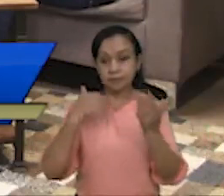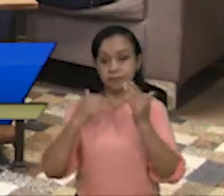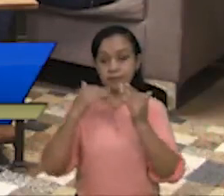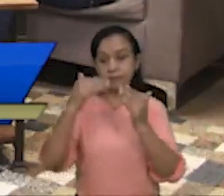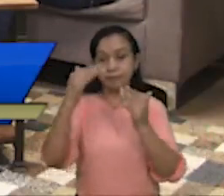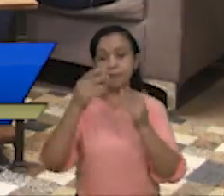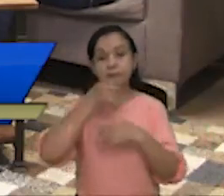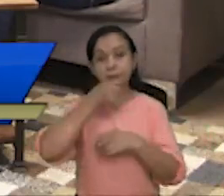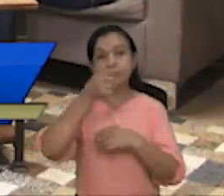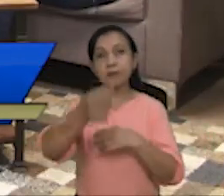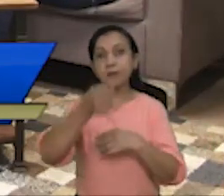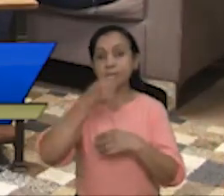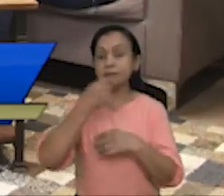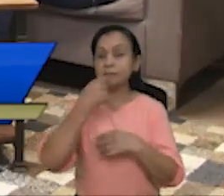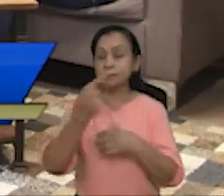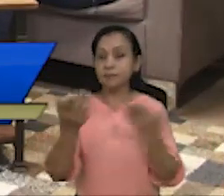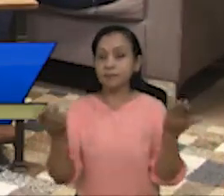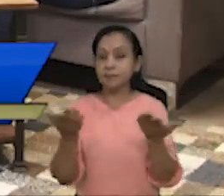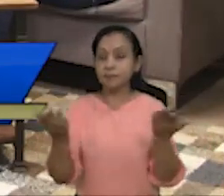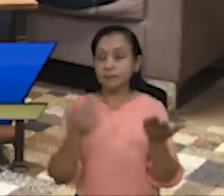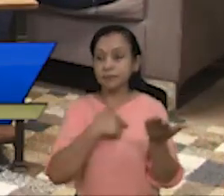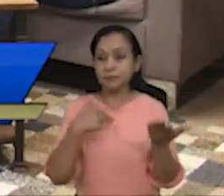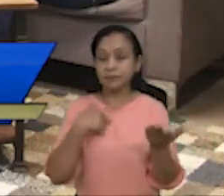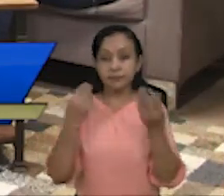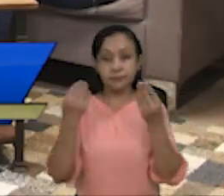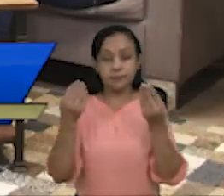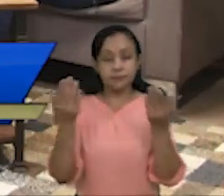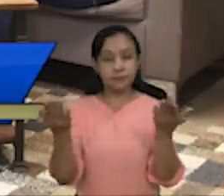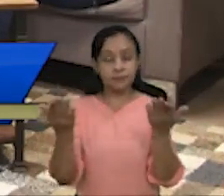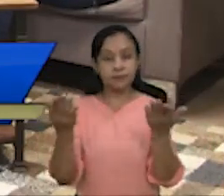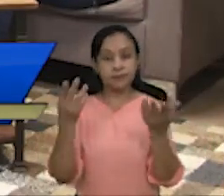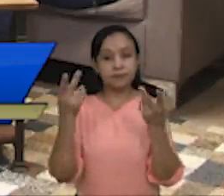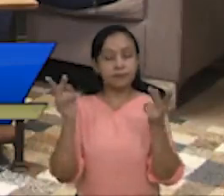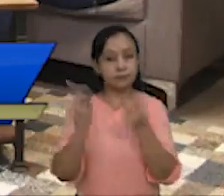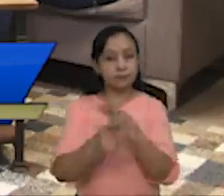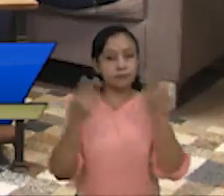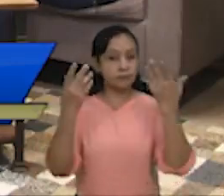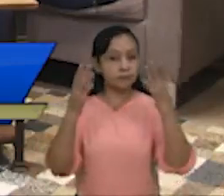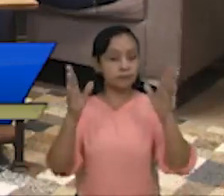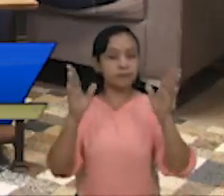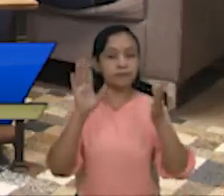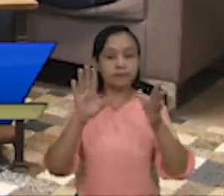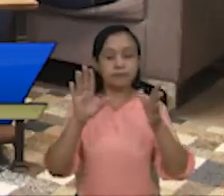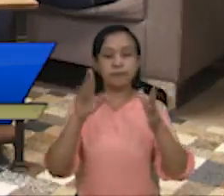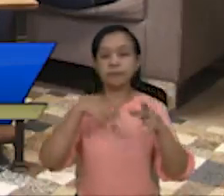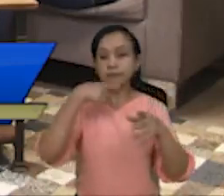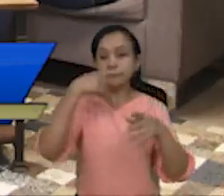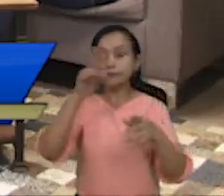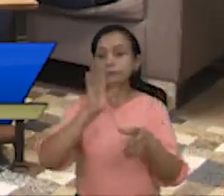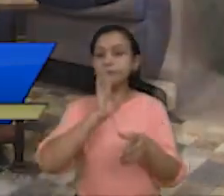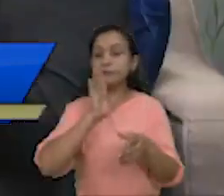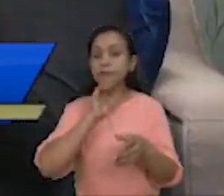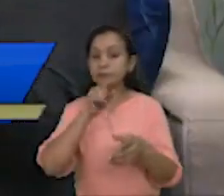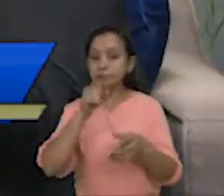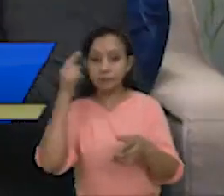relato periodístico que vos decís, es mucha osadía, es mucho atrevimiento, ¿verdad? Porque te apropias de palabras que